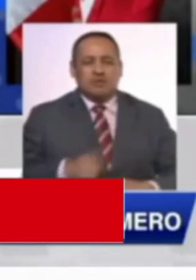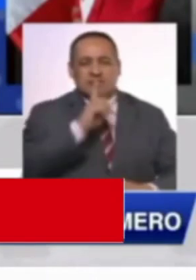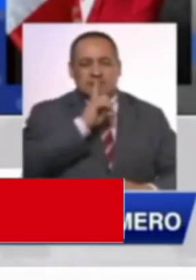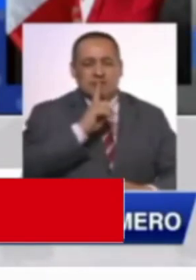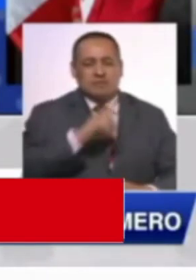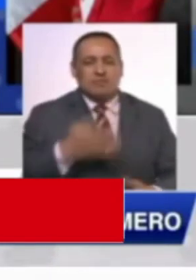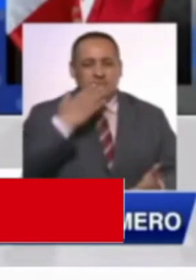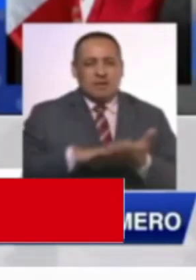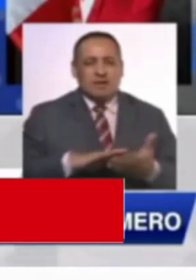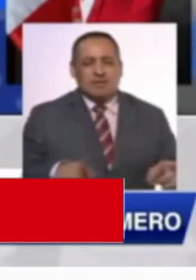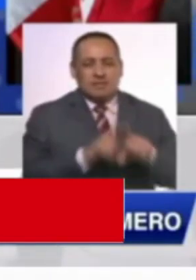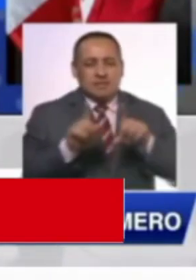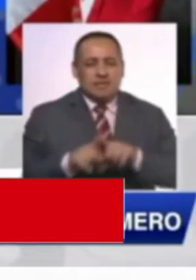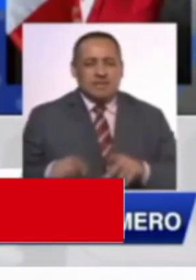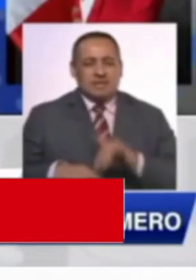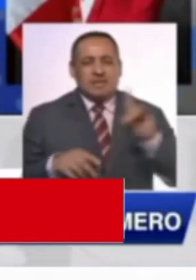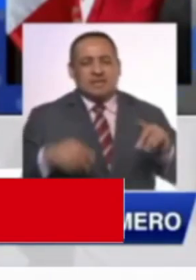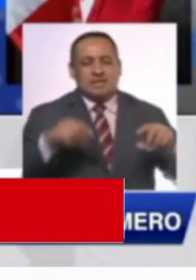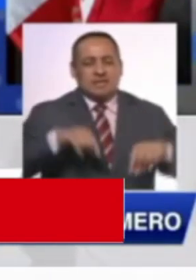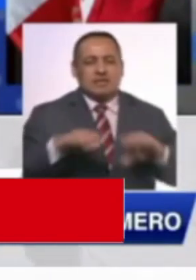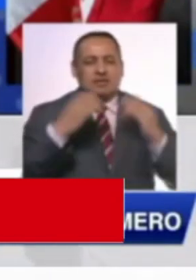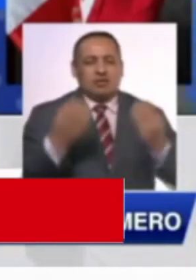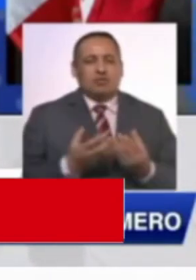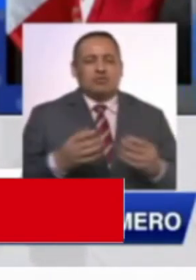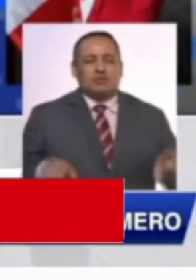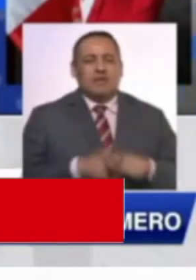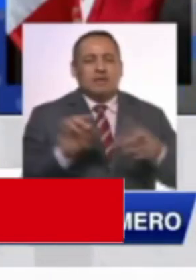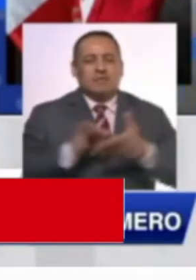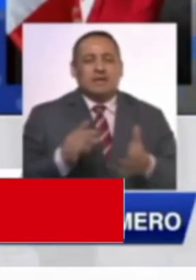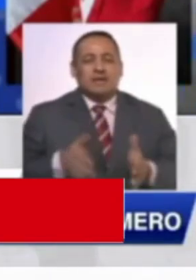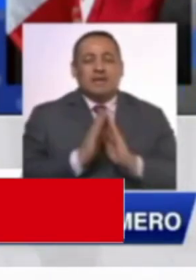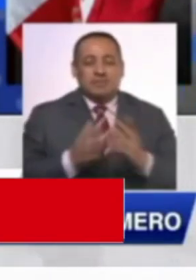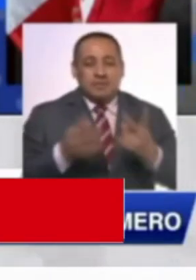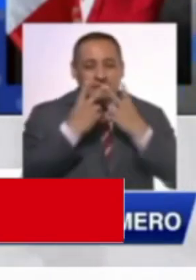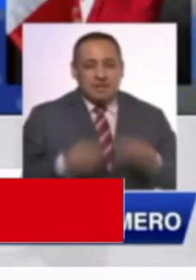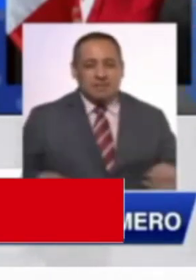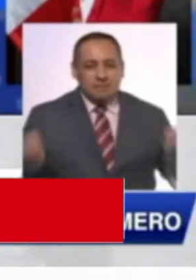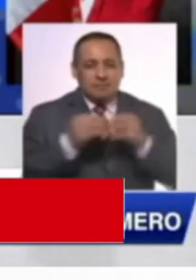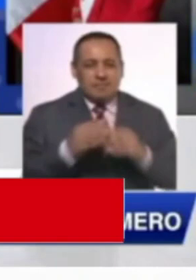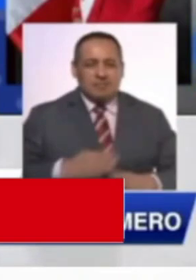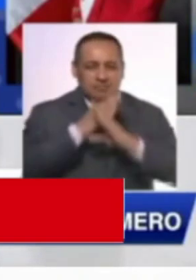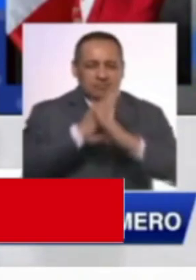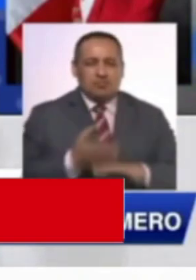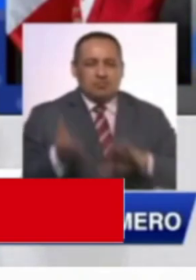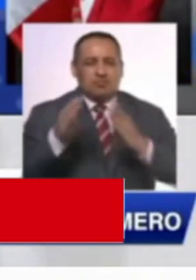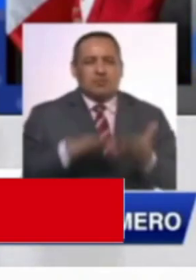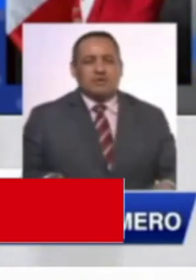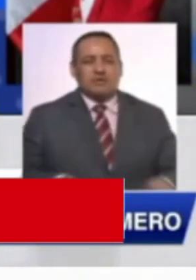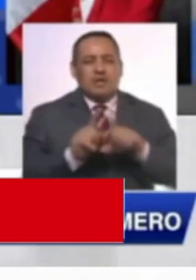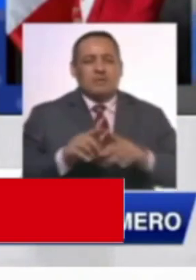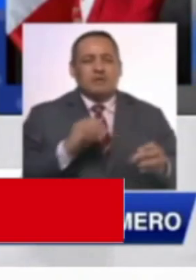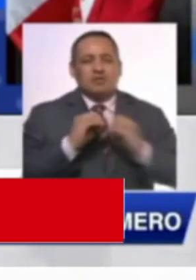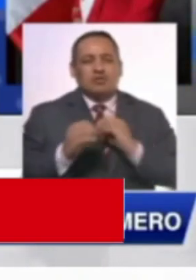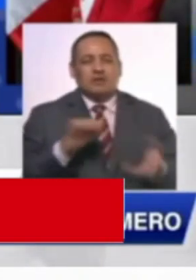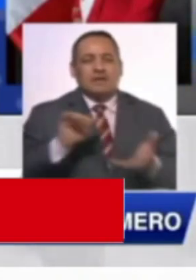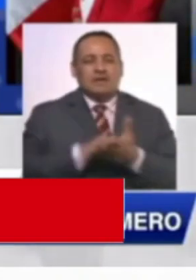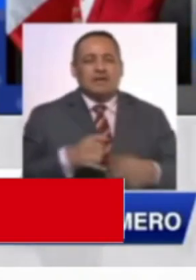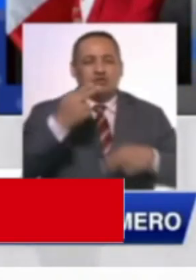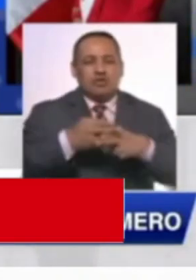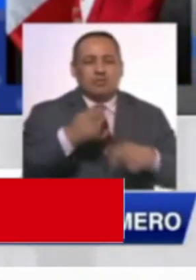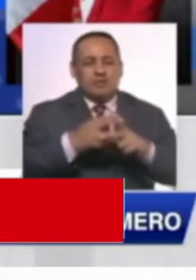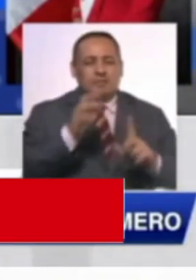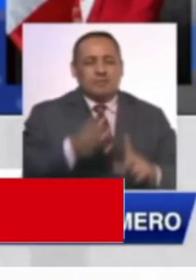cómplice de la ultraderecha de este congreso que exige más represión y muertes para recuperar lo que llaman